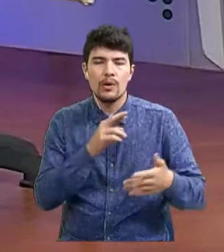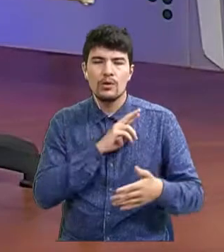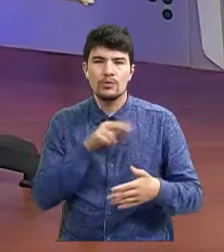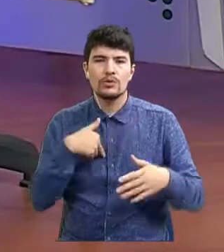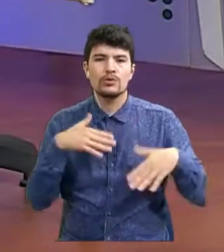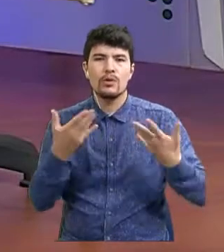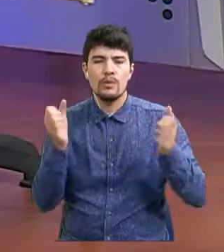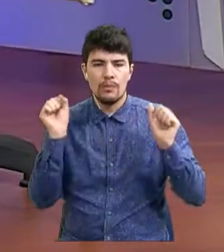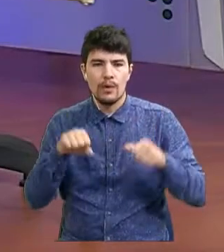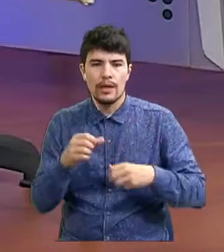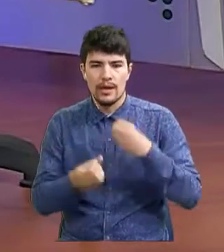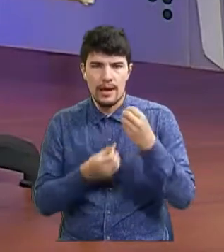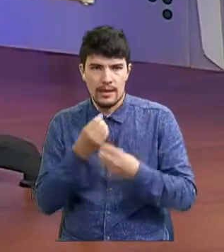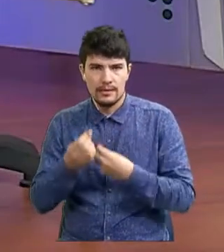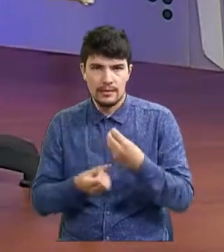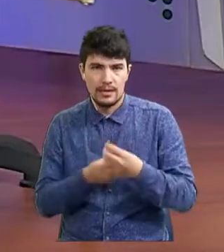ser